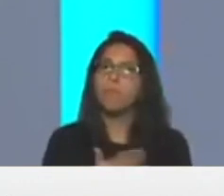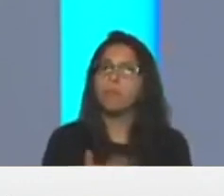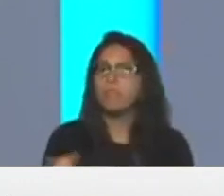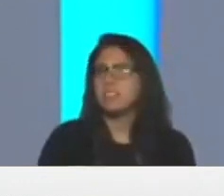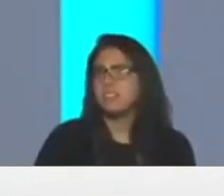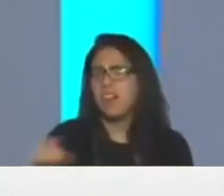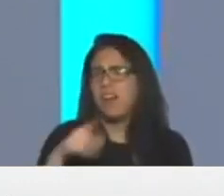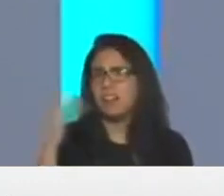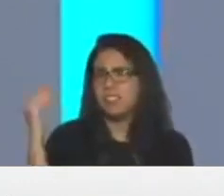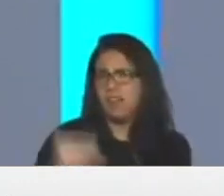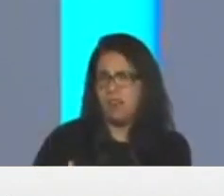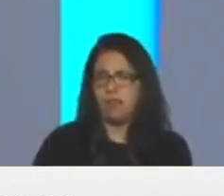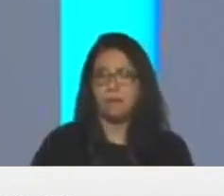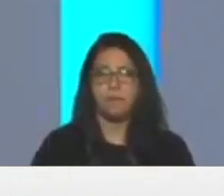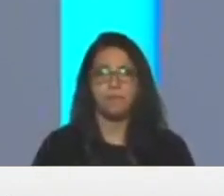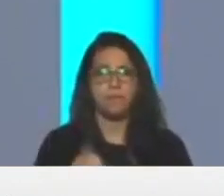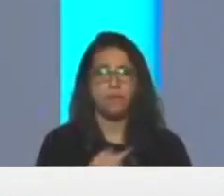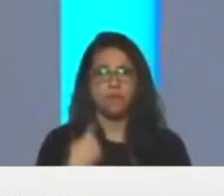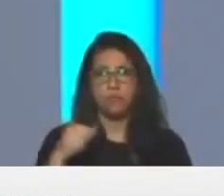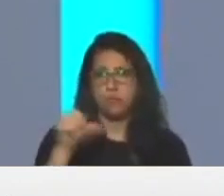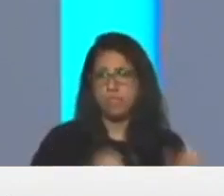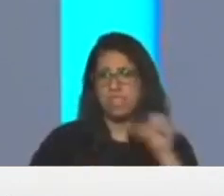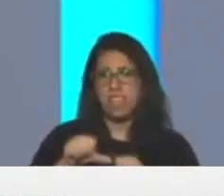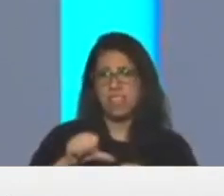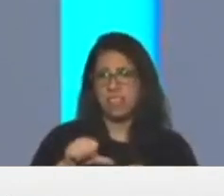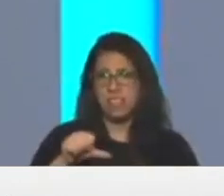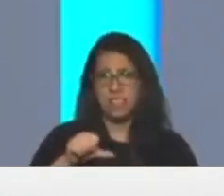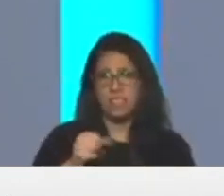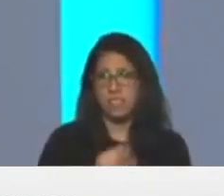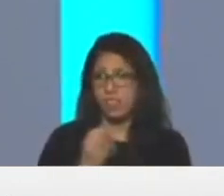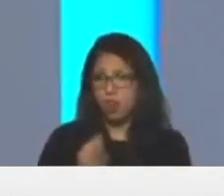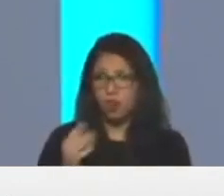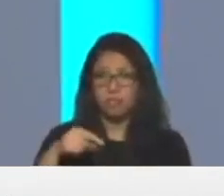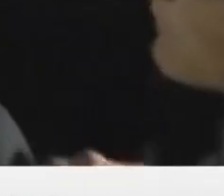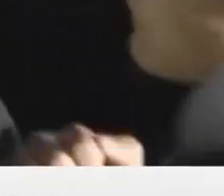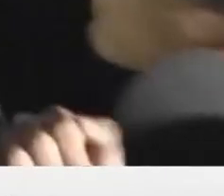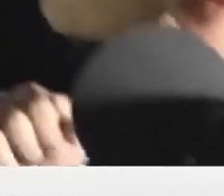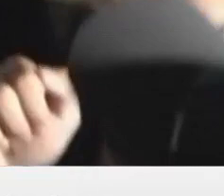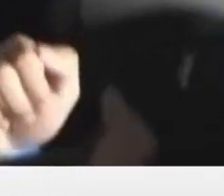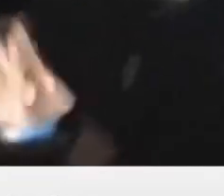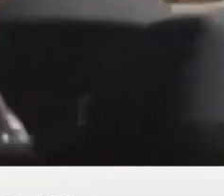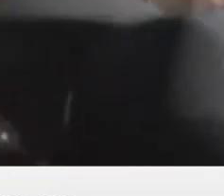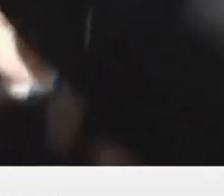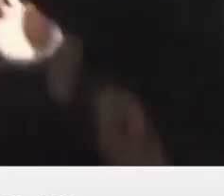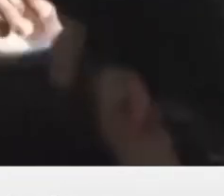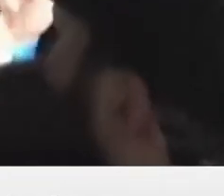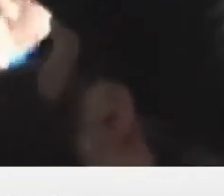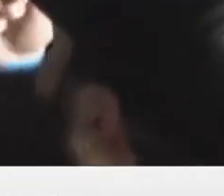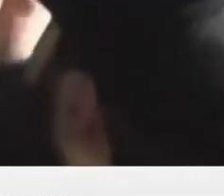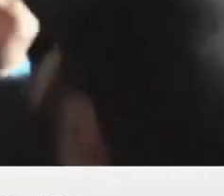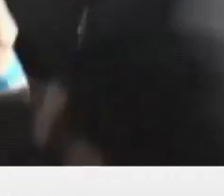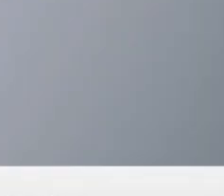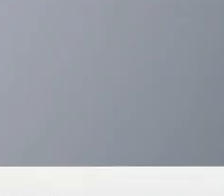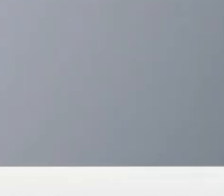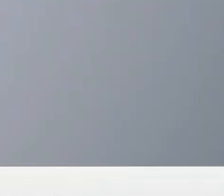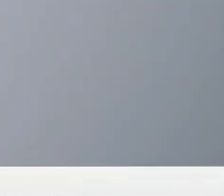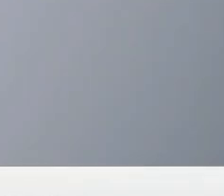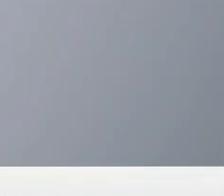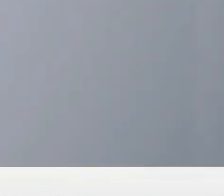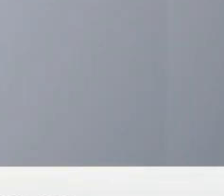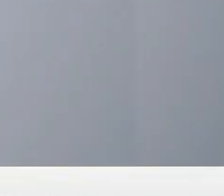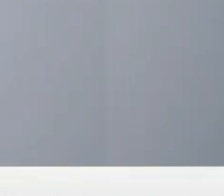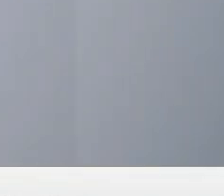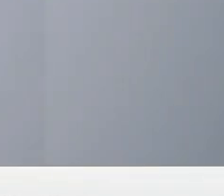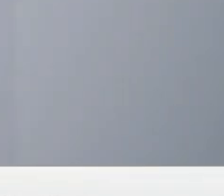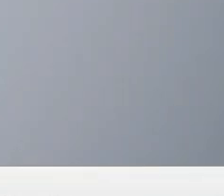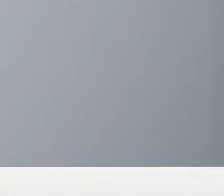científicos y nuestras científicas tendrían trabajo, no en la Argentina, pero en cualquier lugar del mundo. El candidato por Libertad Avanza pretende agrupar